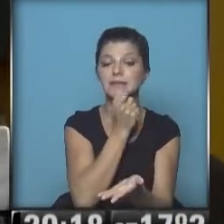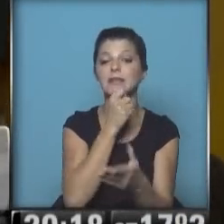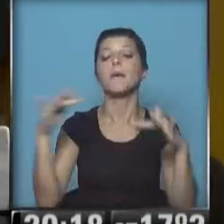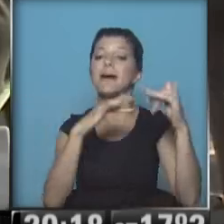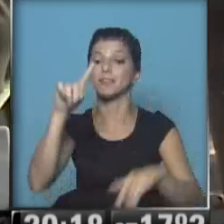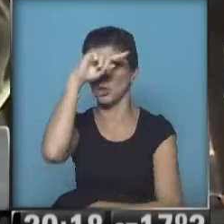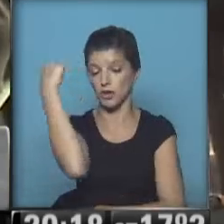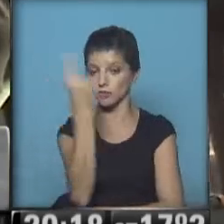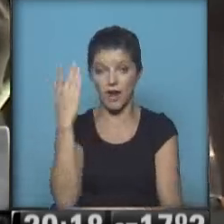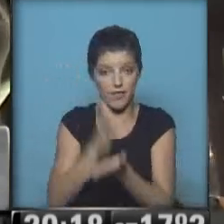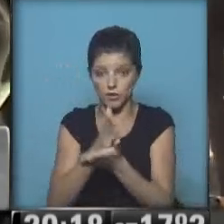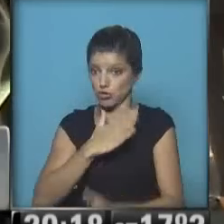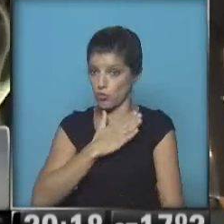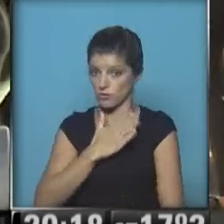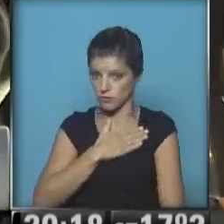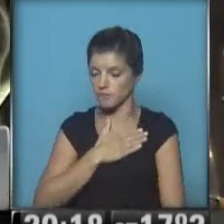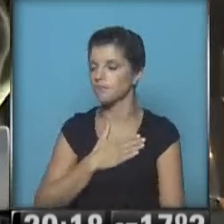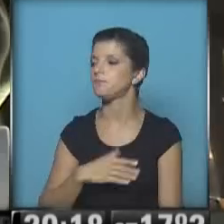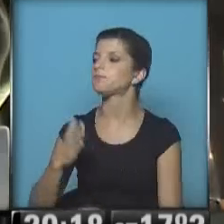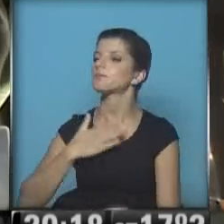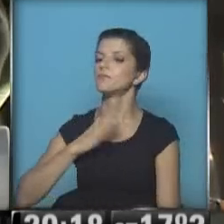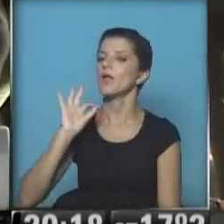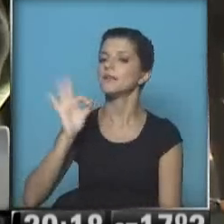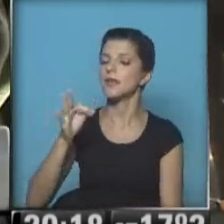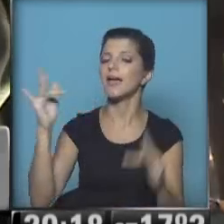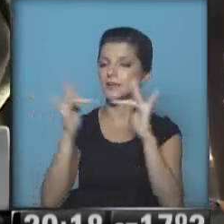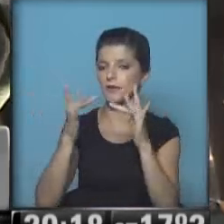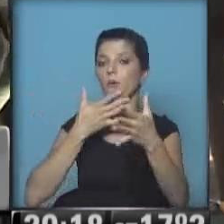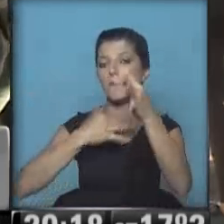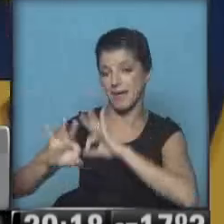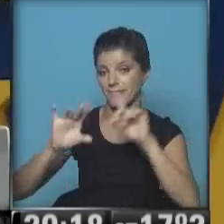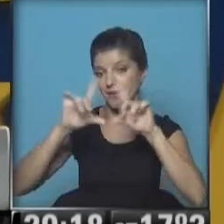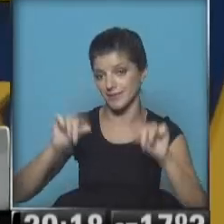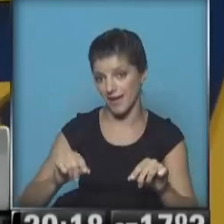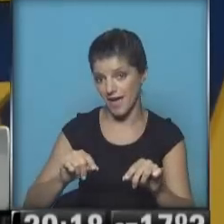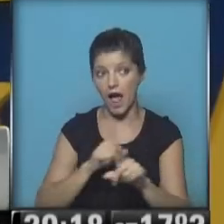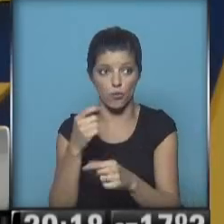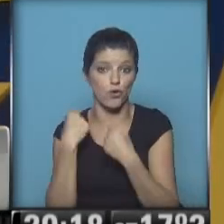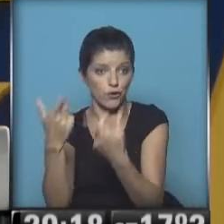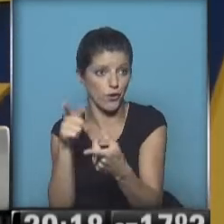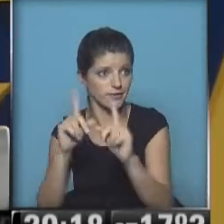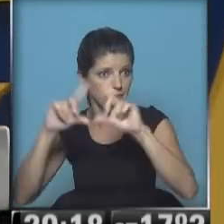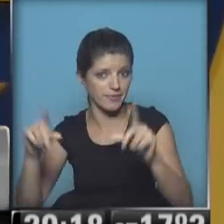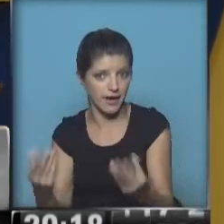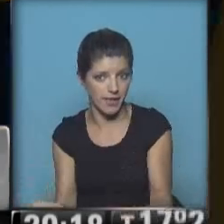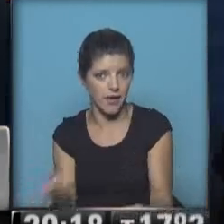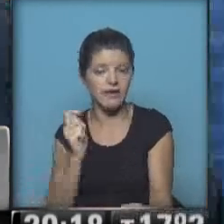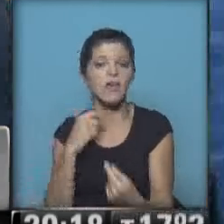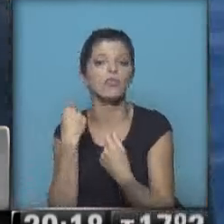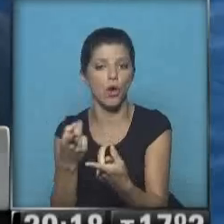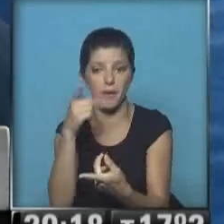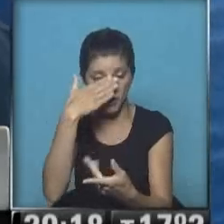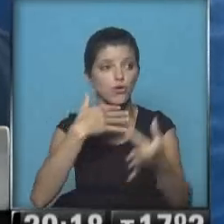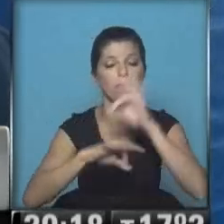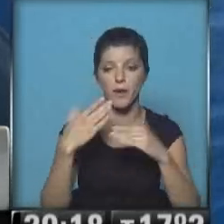Y sé que por internet están revendiendo entradas, si alguien se las dio a esa gente para que revenda. O